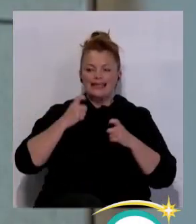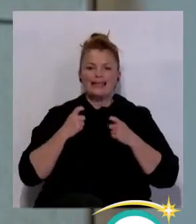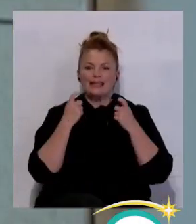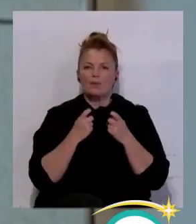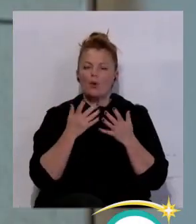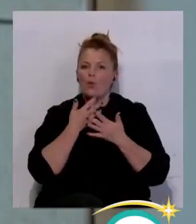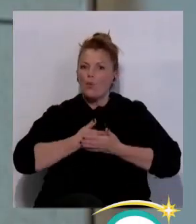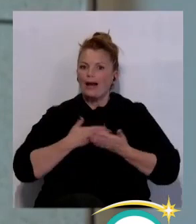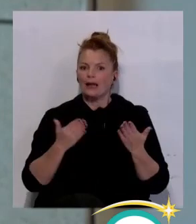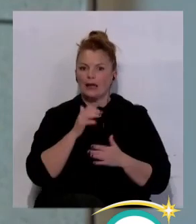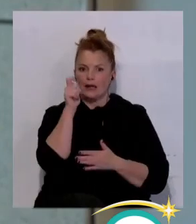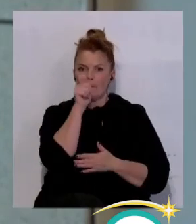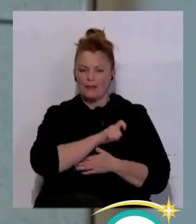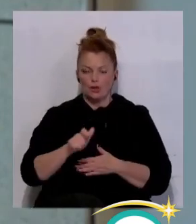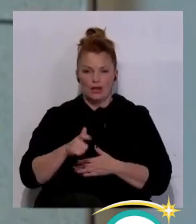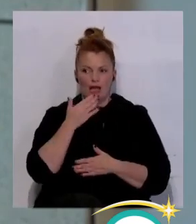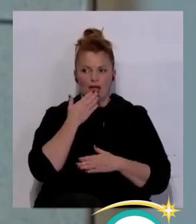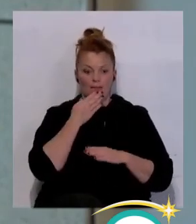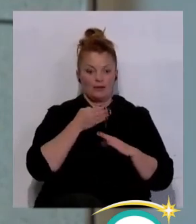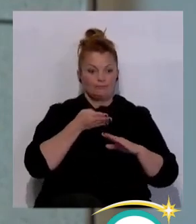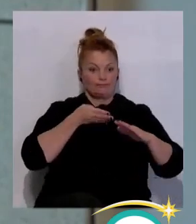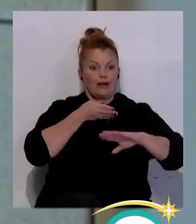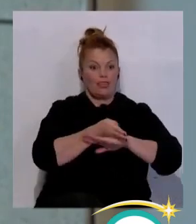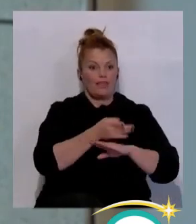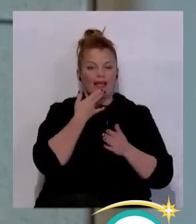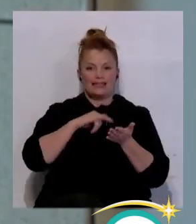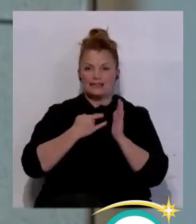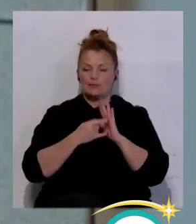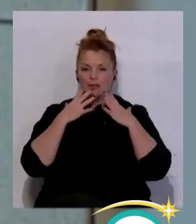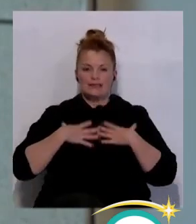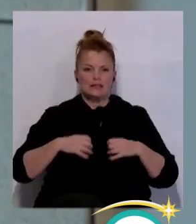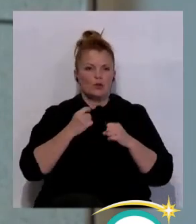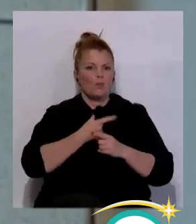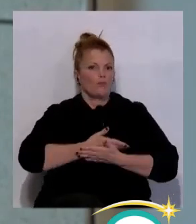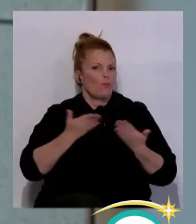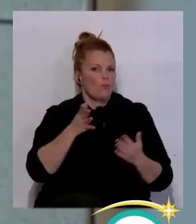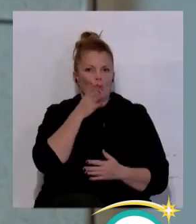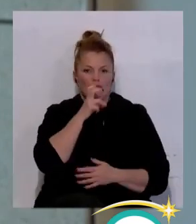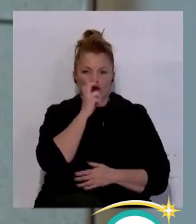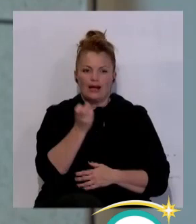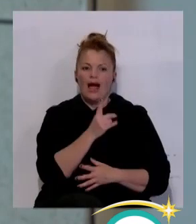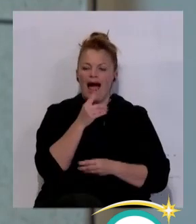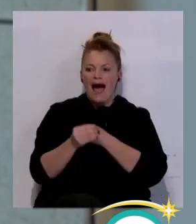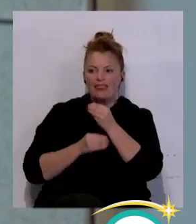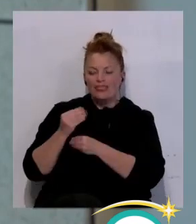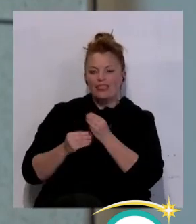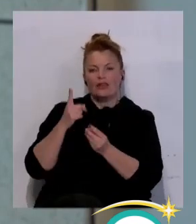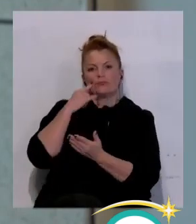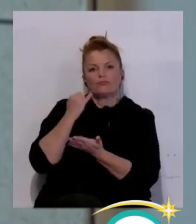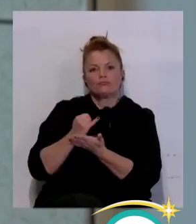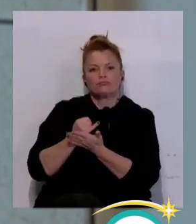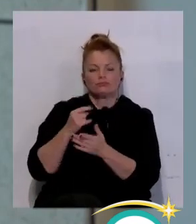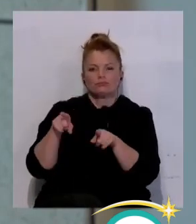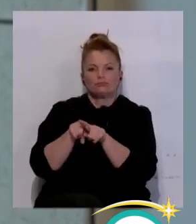es cualquier persona que acceda al sistema sanitario por cualquier motivo, realizarle una